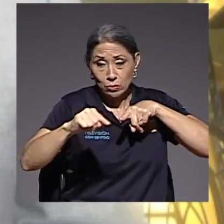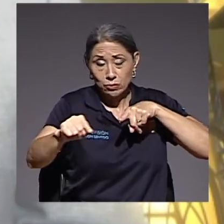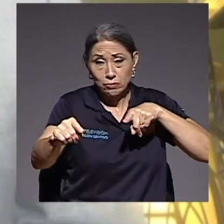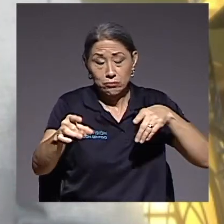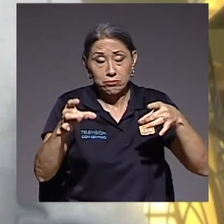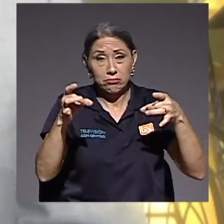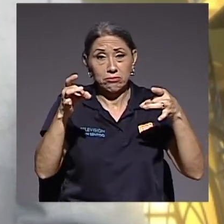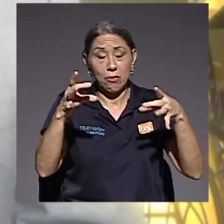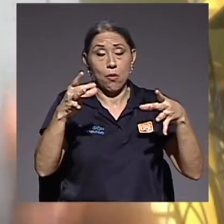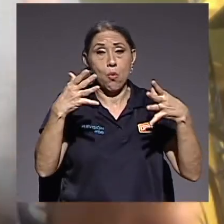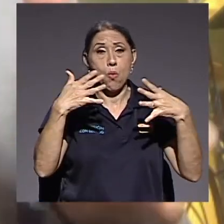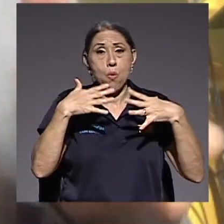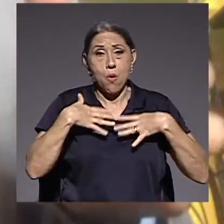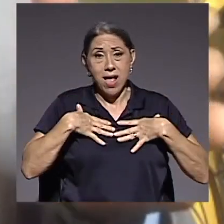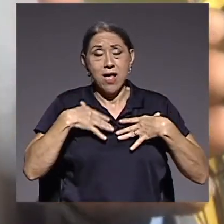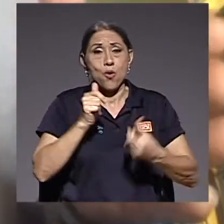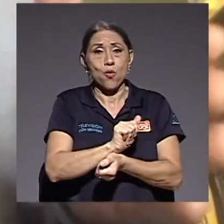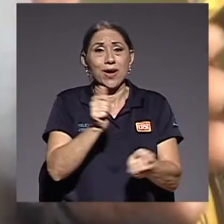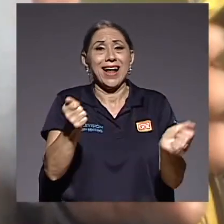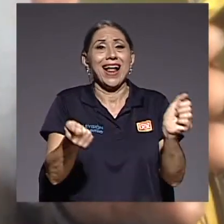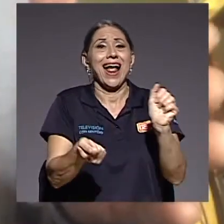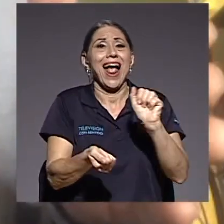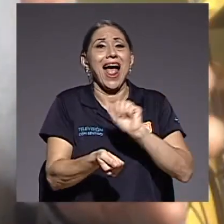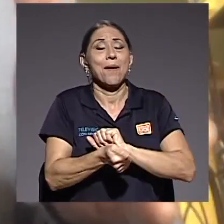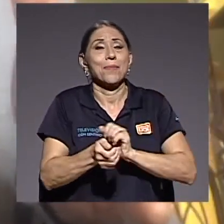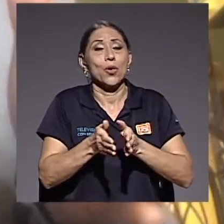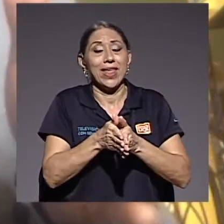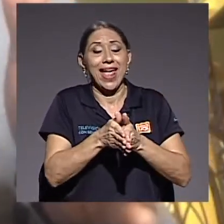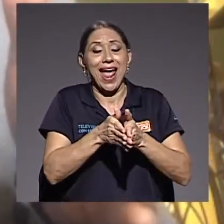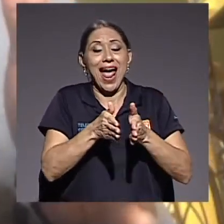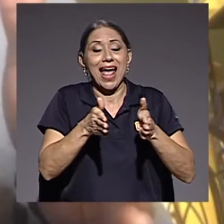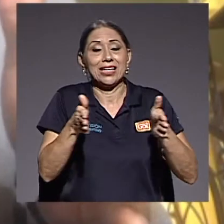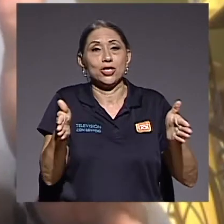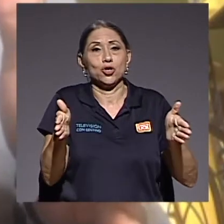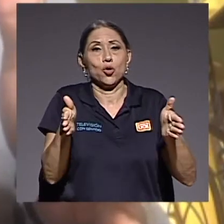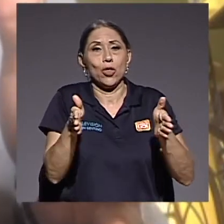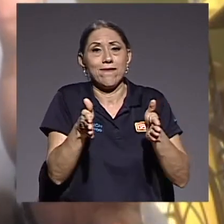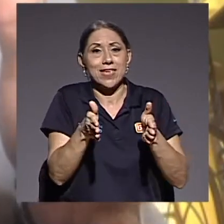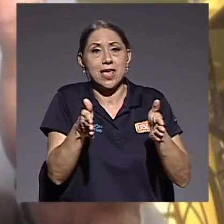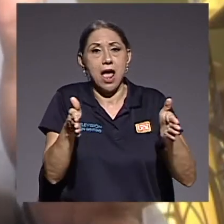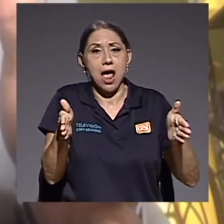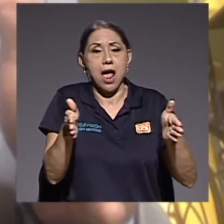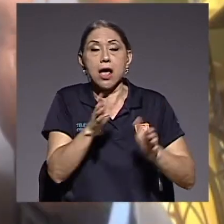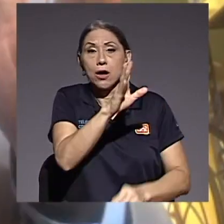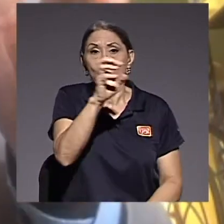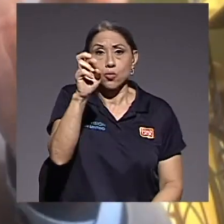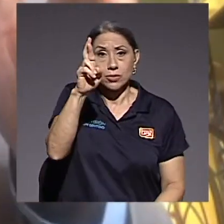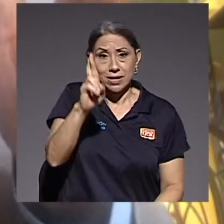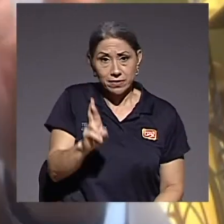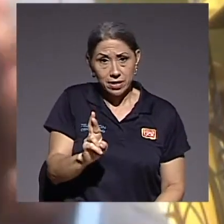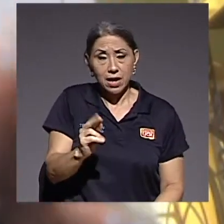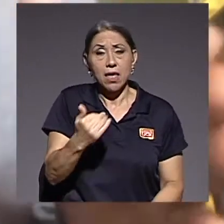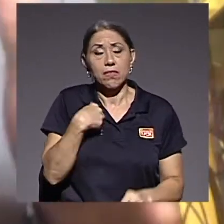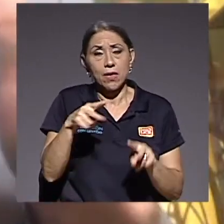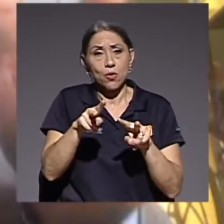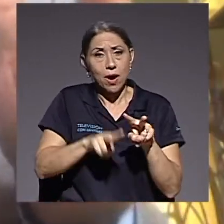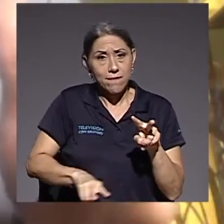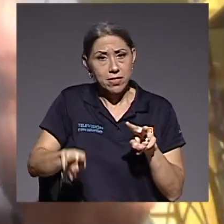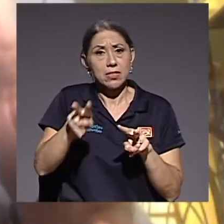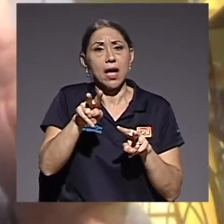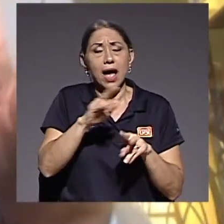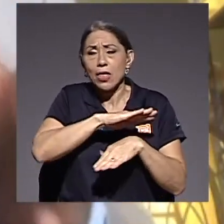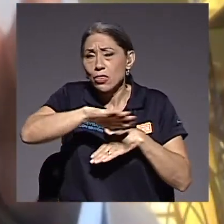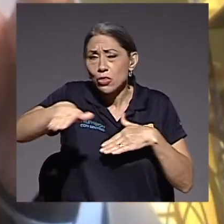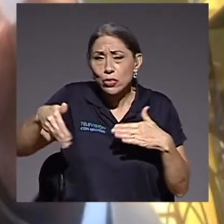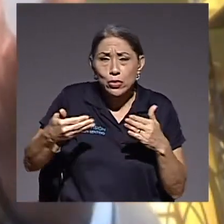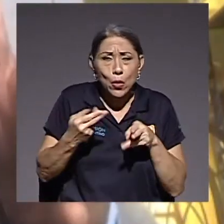cambio de vía, un cambio de ancho de vía. Costa Rica tiene la ventaja de tener toda su